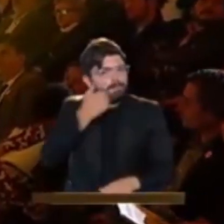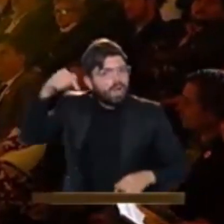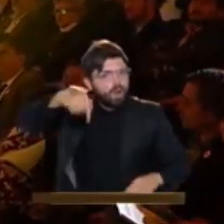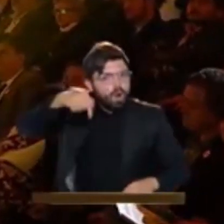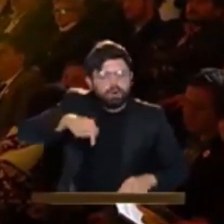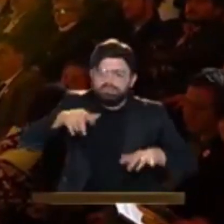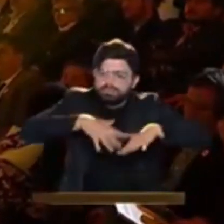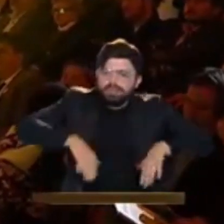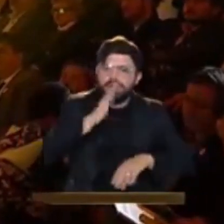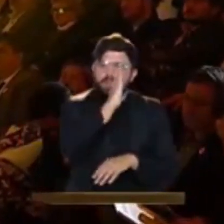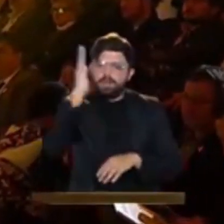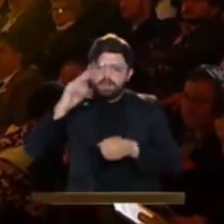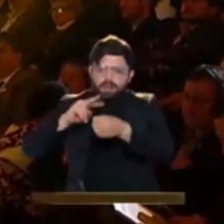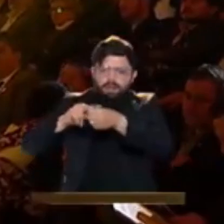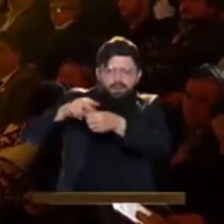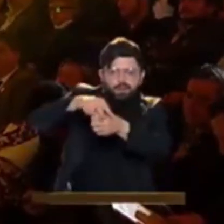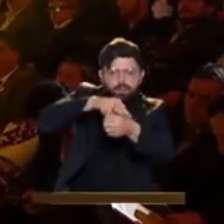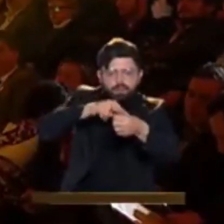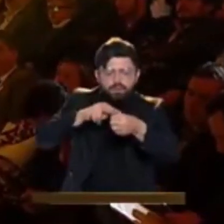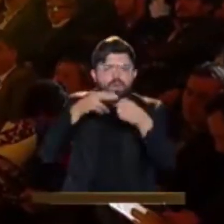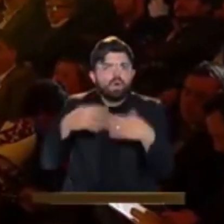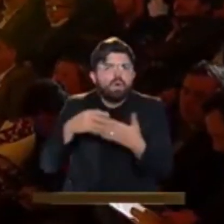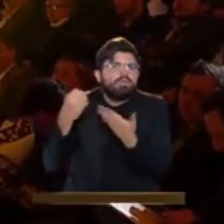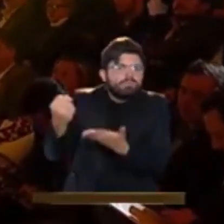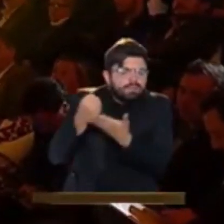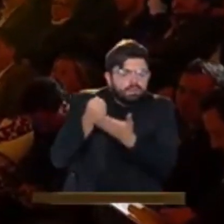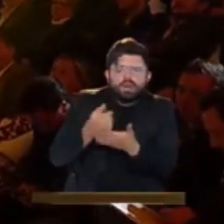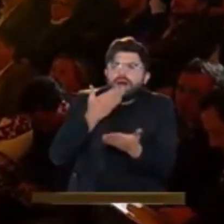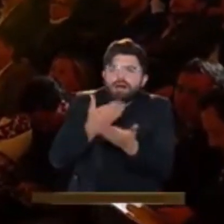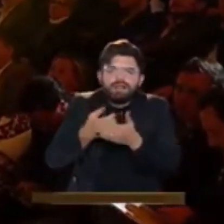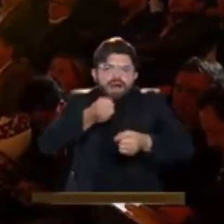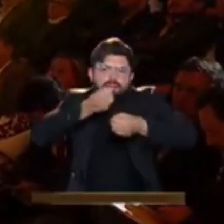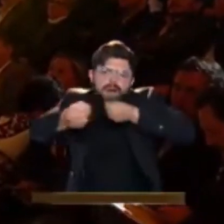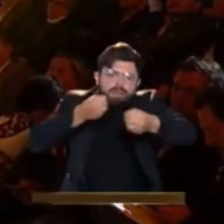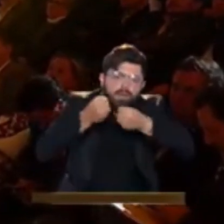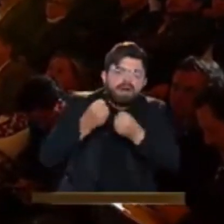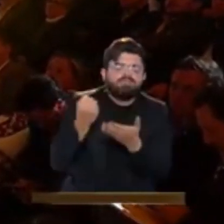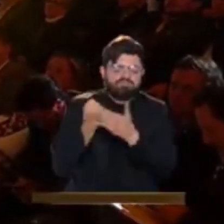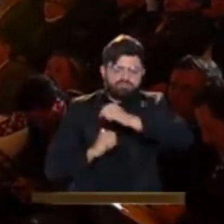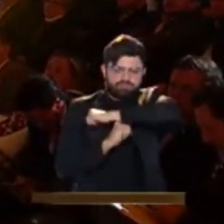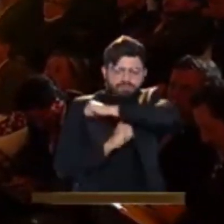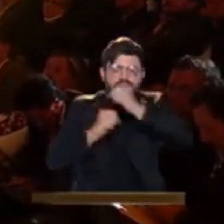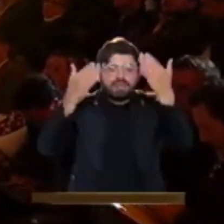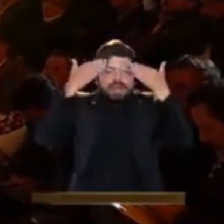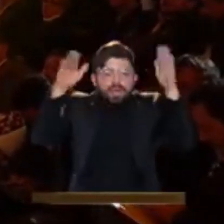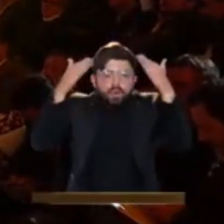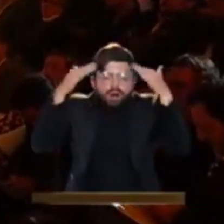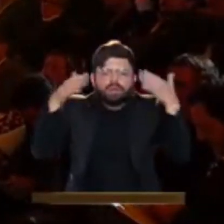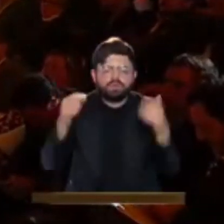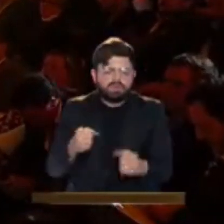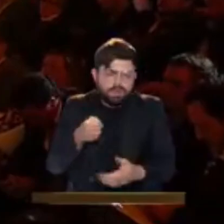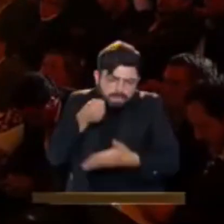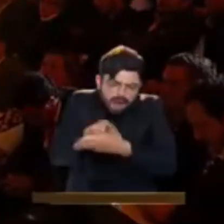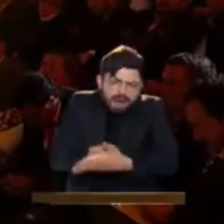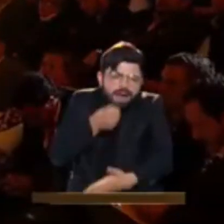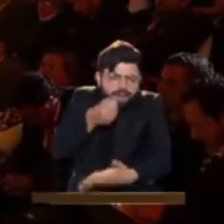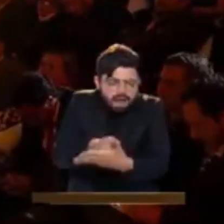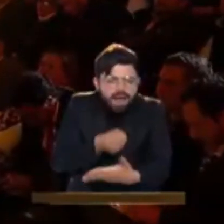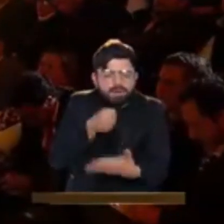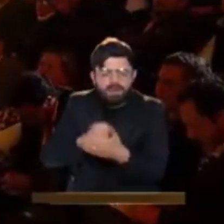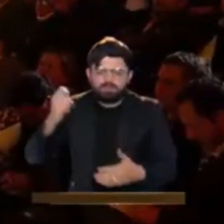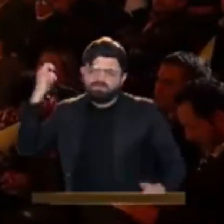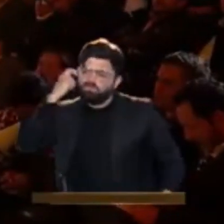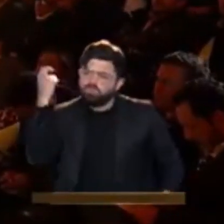este para celebrar a quienes a través del periodismo fortalecen nuestra democracia en su búsqueda incesante de la